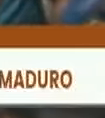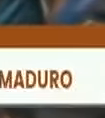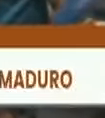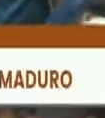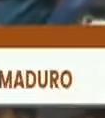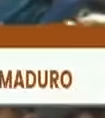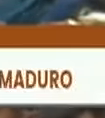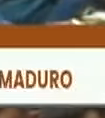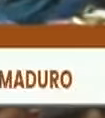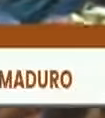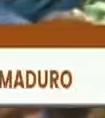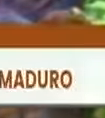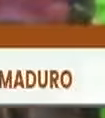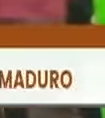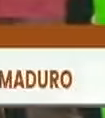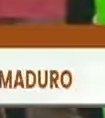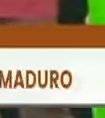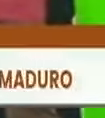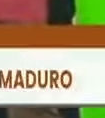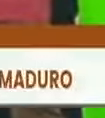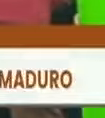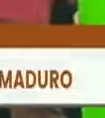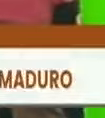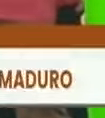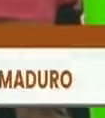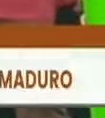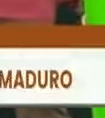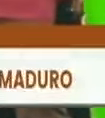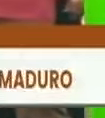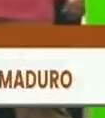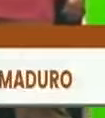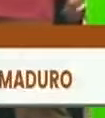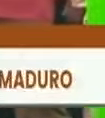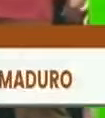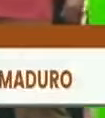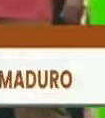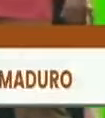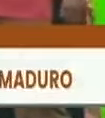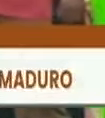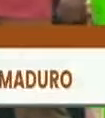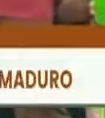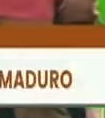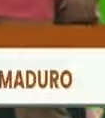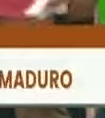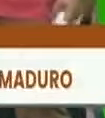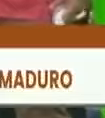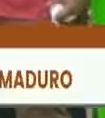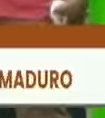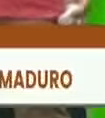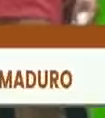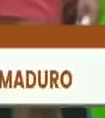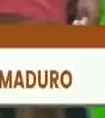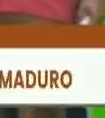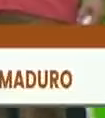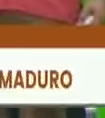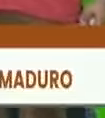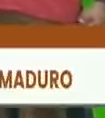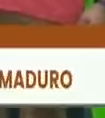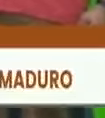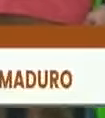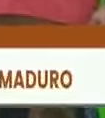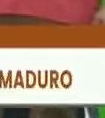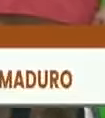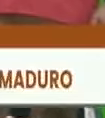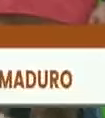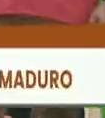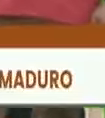dice la canción de Alí, a despertar a la gente, que alcen más y más la frente para merecer la gloria, porque este